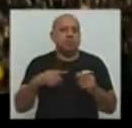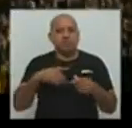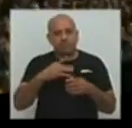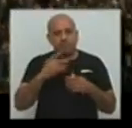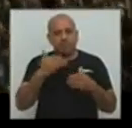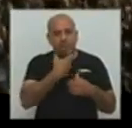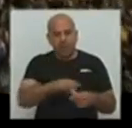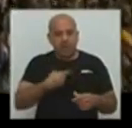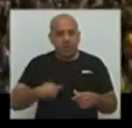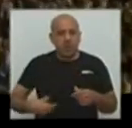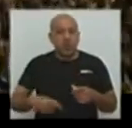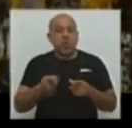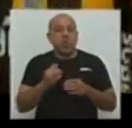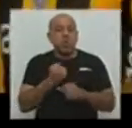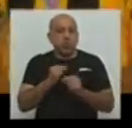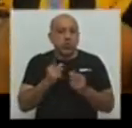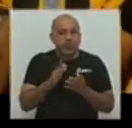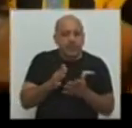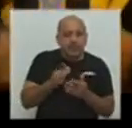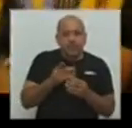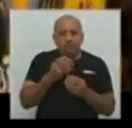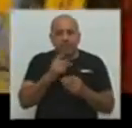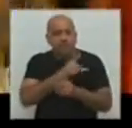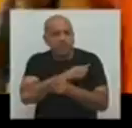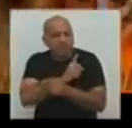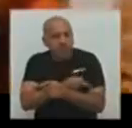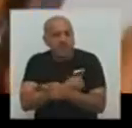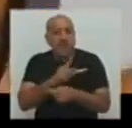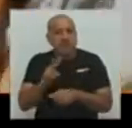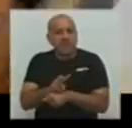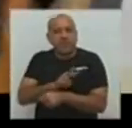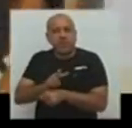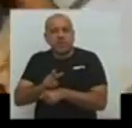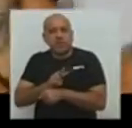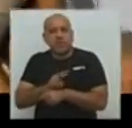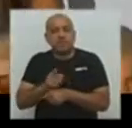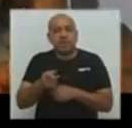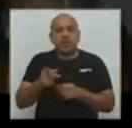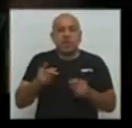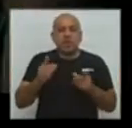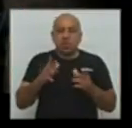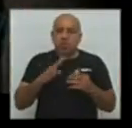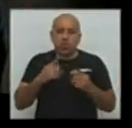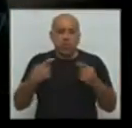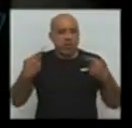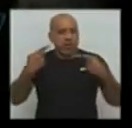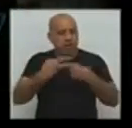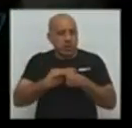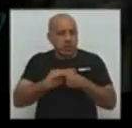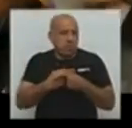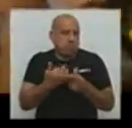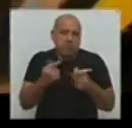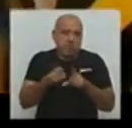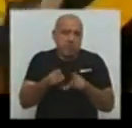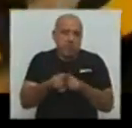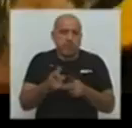trató de modificar su defensa fortaleciendo la con la entrada de gianni rodríguez y que hizo un partido muy parecido al que venía haciendo en